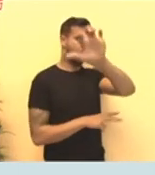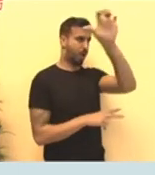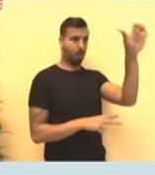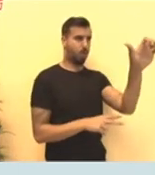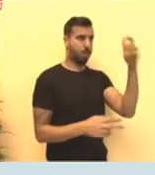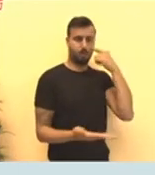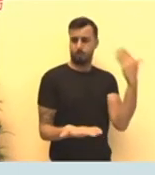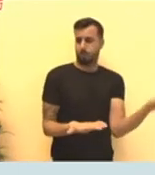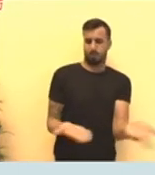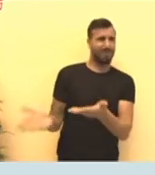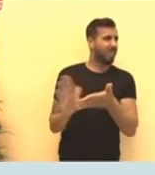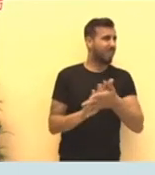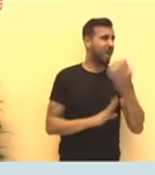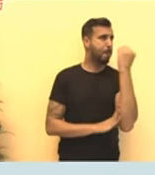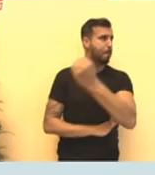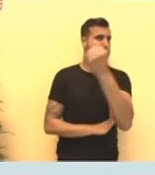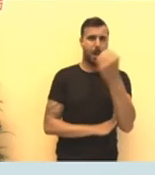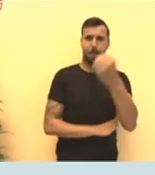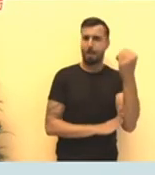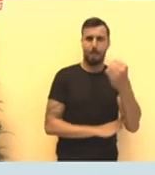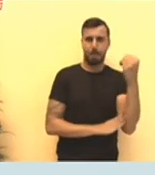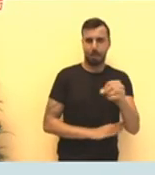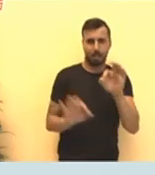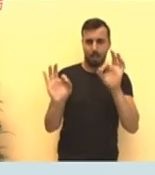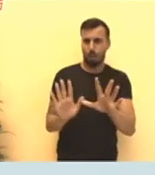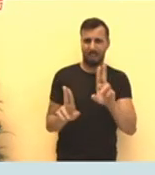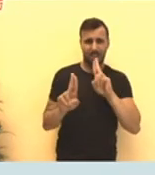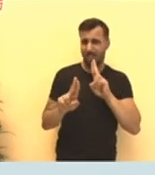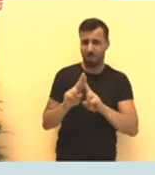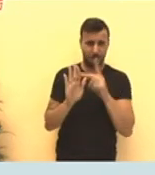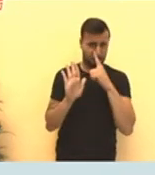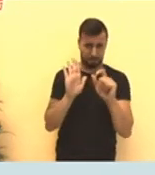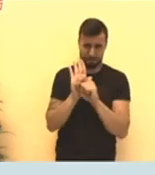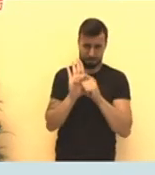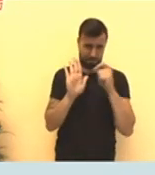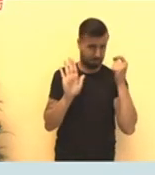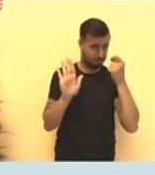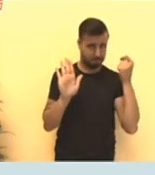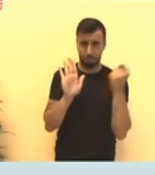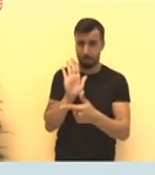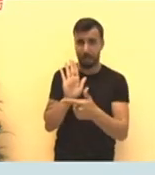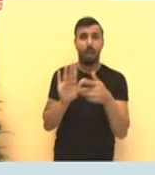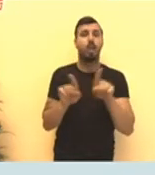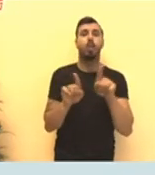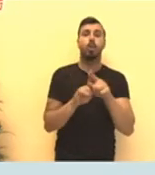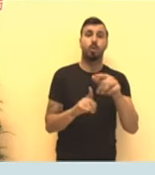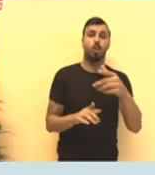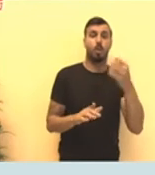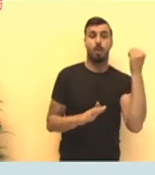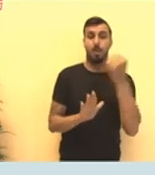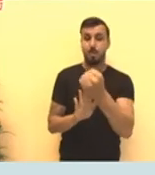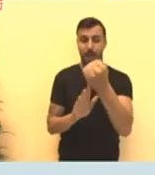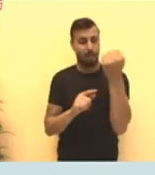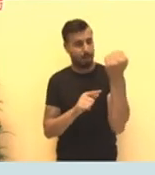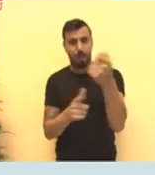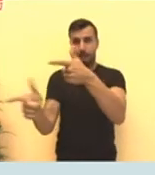personas. Estamos hablando de genocidio, no tiene otro nombre esta ley. Es un sistema de genocidio encubierto, no hay armas